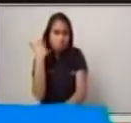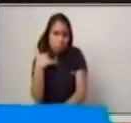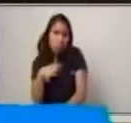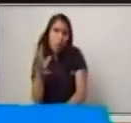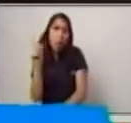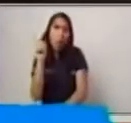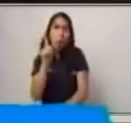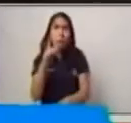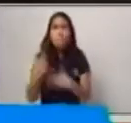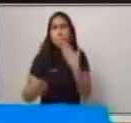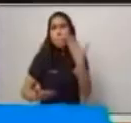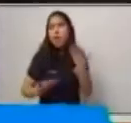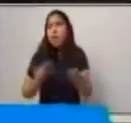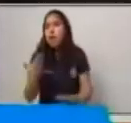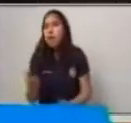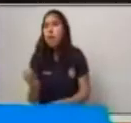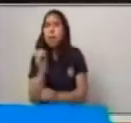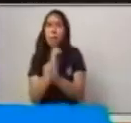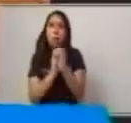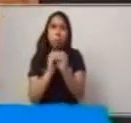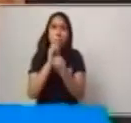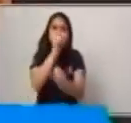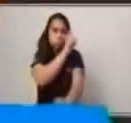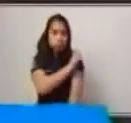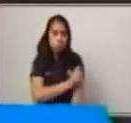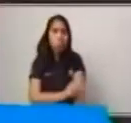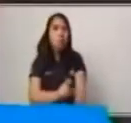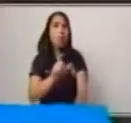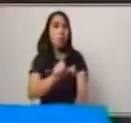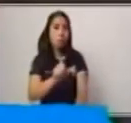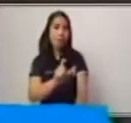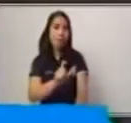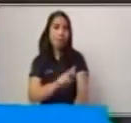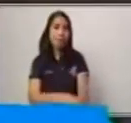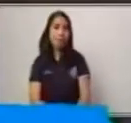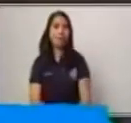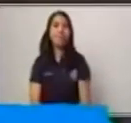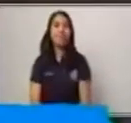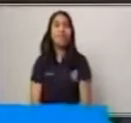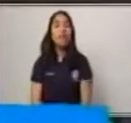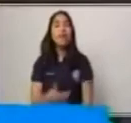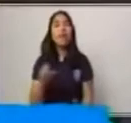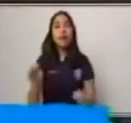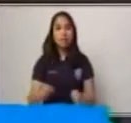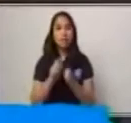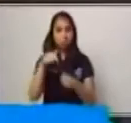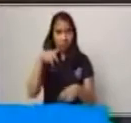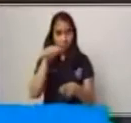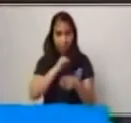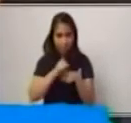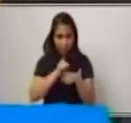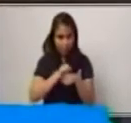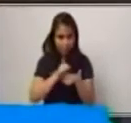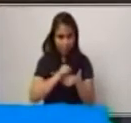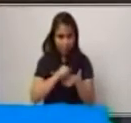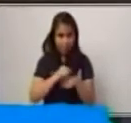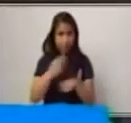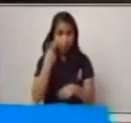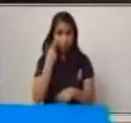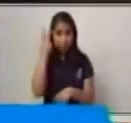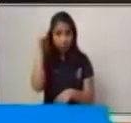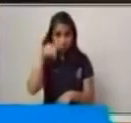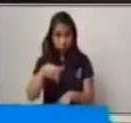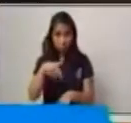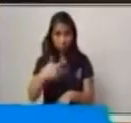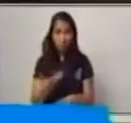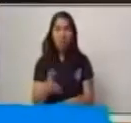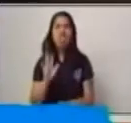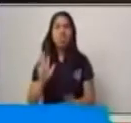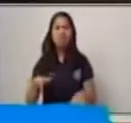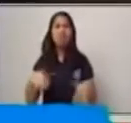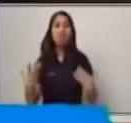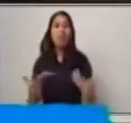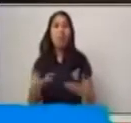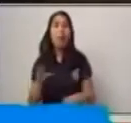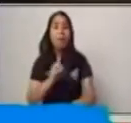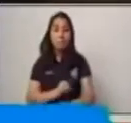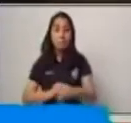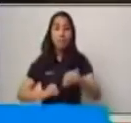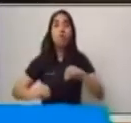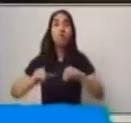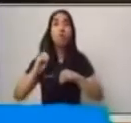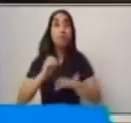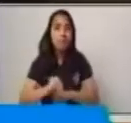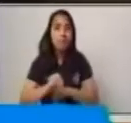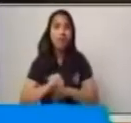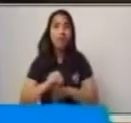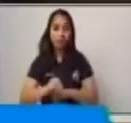para recordarte lo que hemos visto hoy, vimos los modificadores del sujeto a partir de la oración. La oración puede ser unimembre